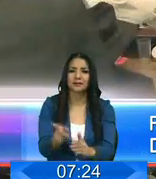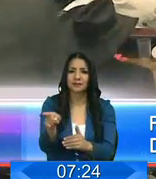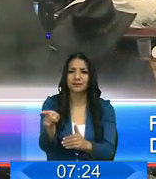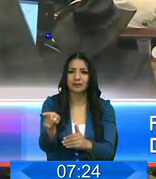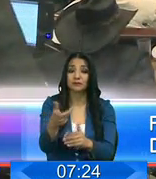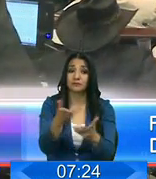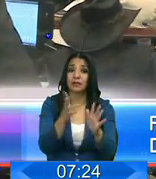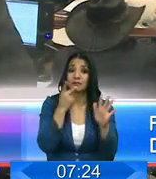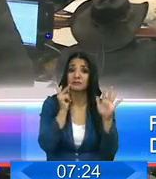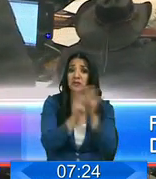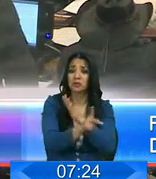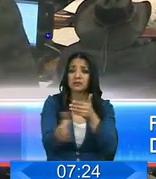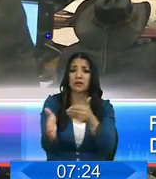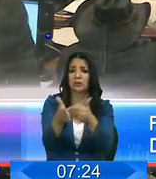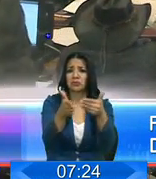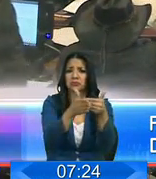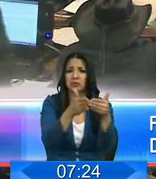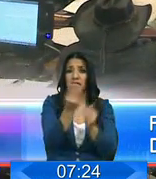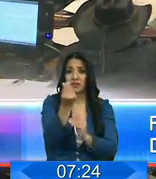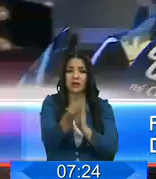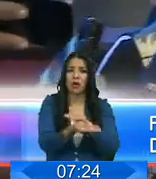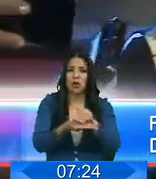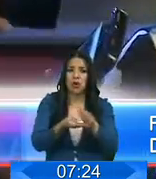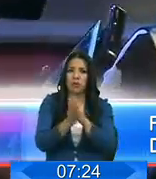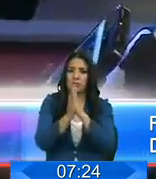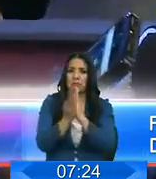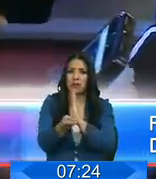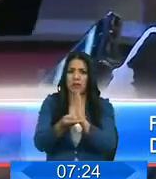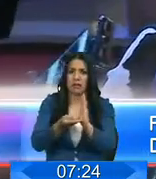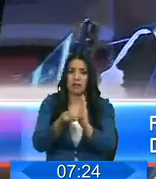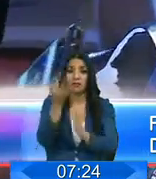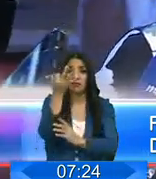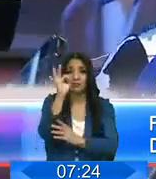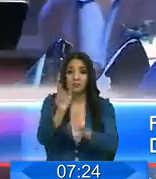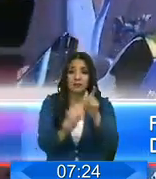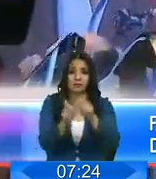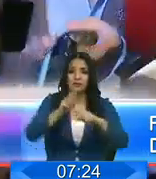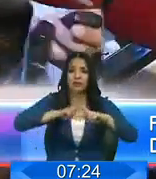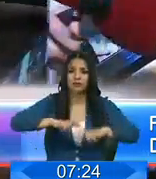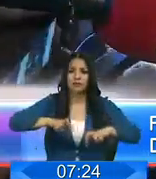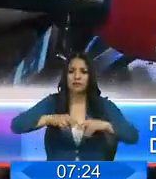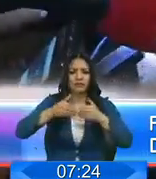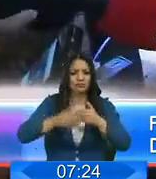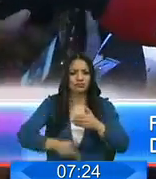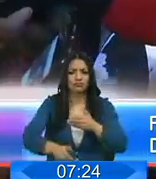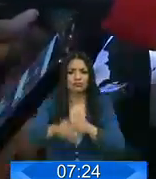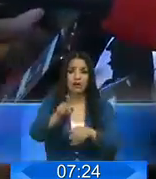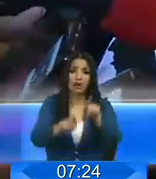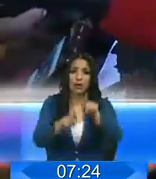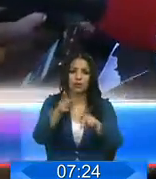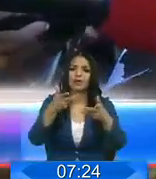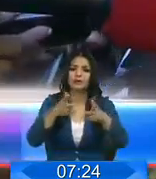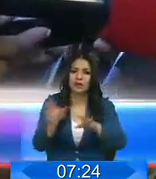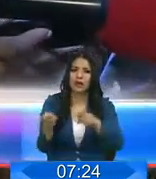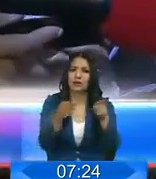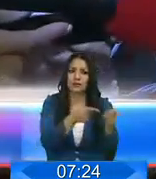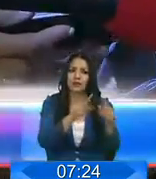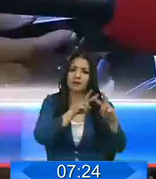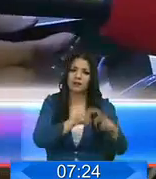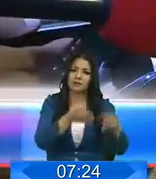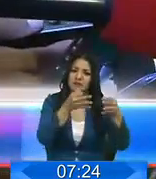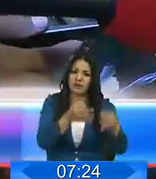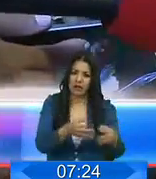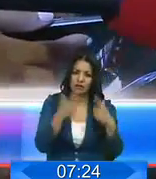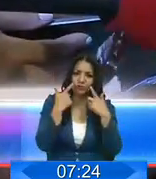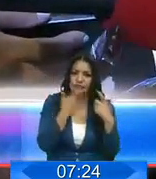quienes habrían presentado denuncias de cobro de diezmos. Con 19 personas investigadas estamos avanzando, algunas están ya en instrucción fiscal y el